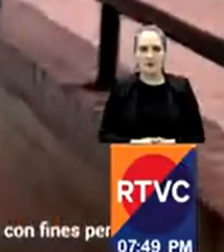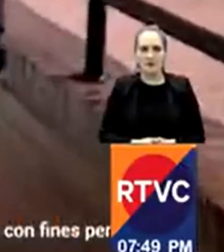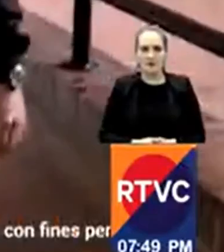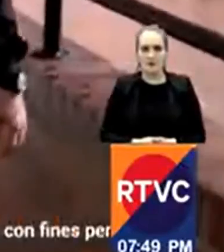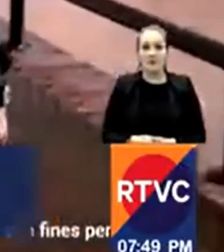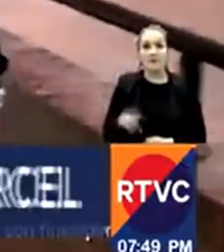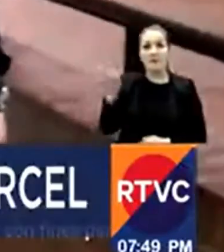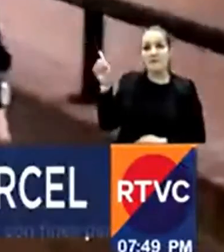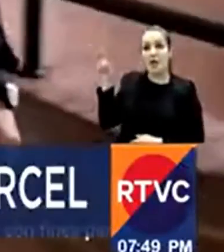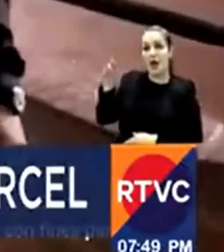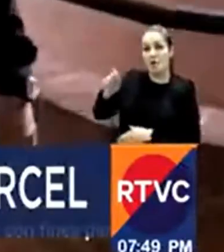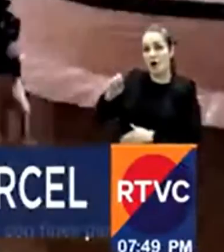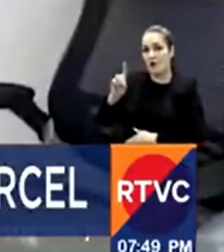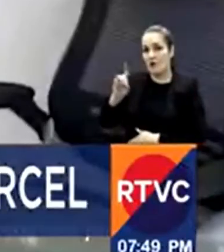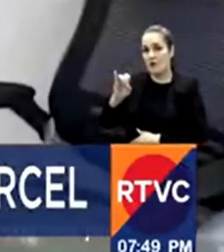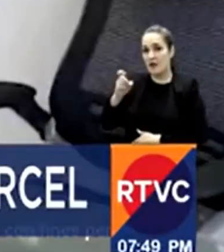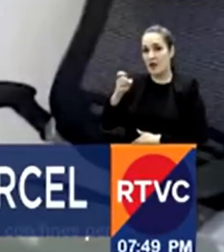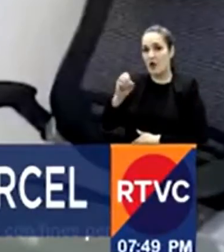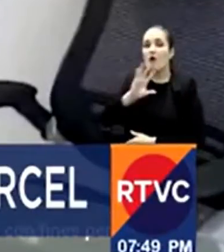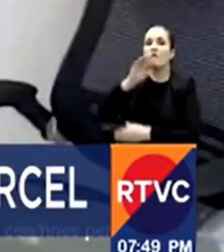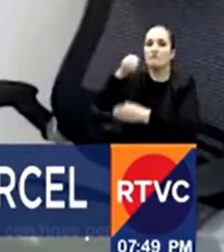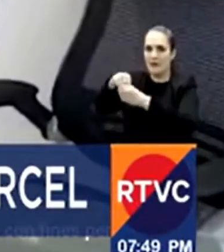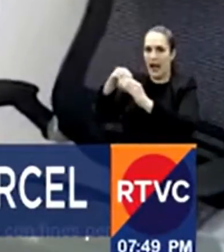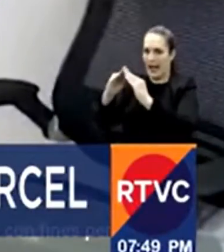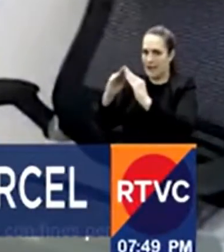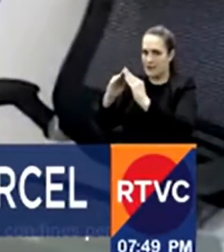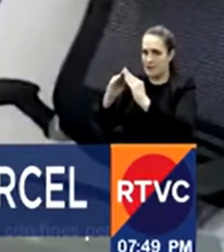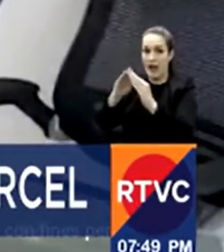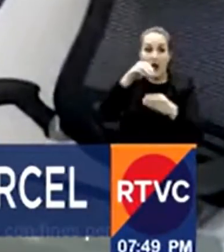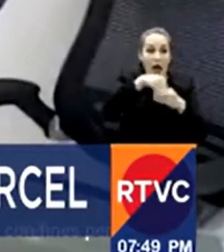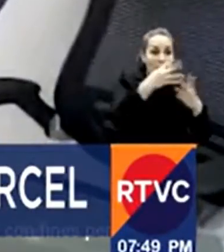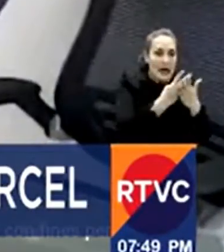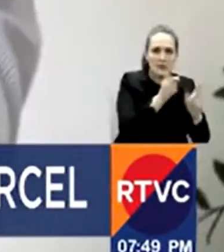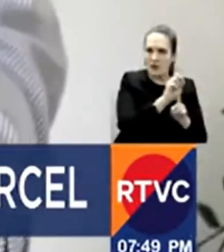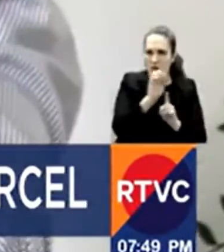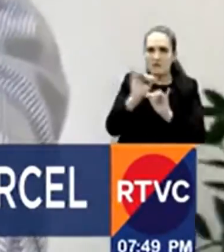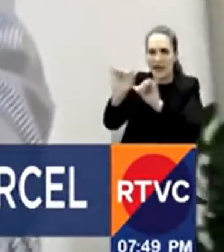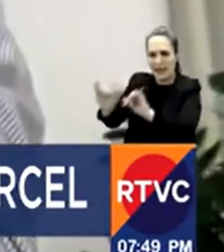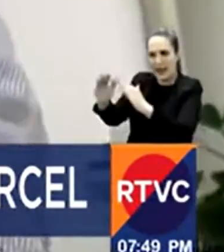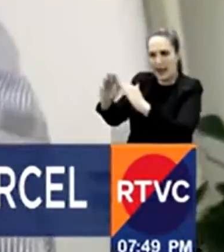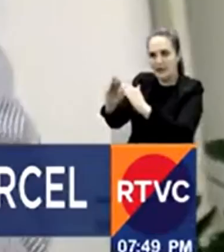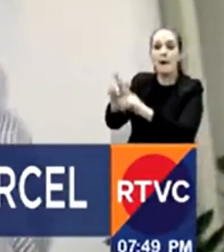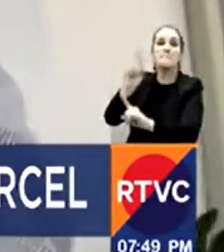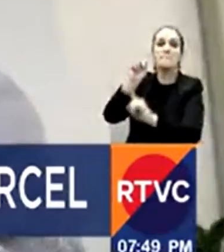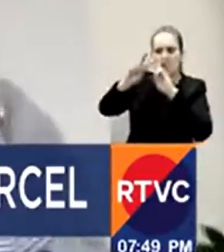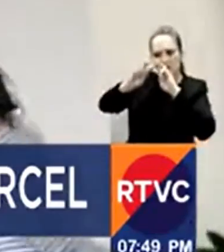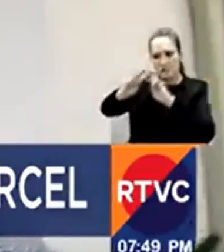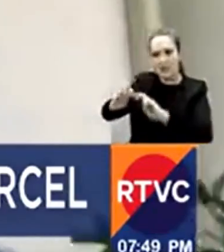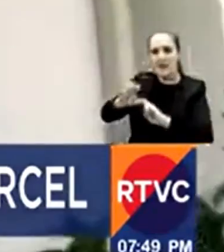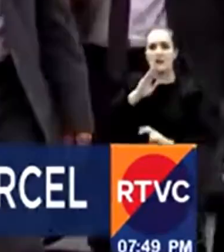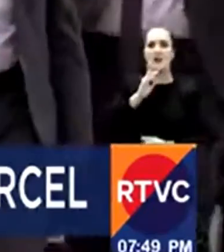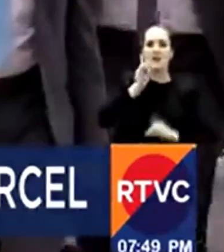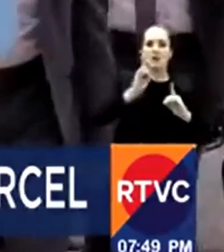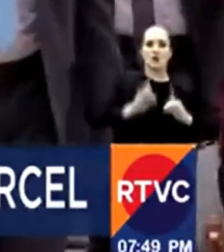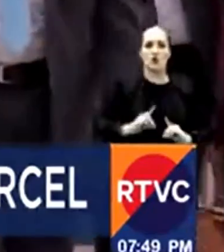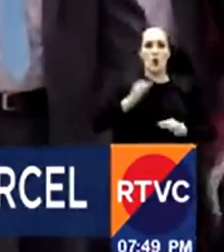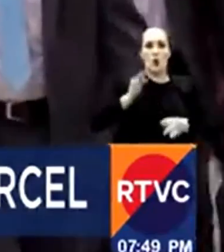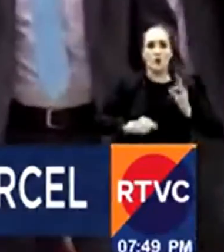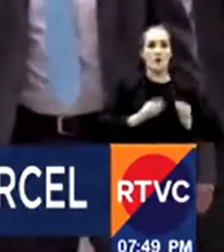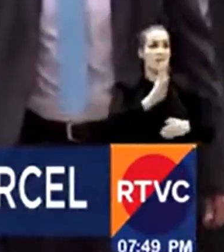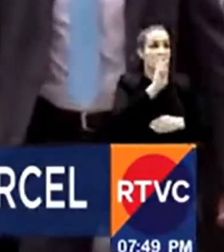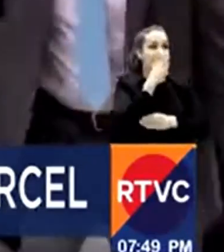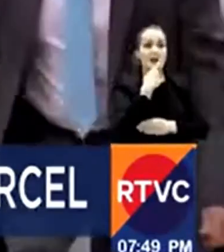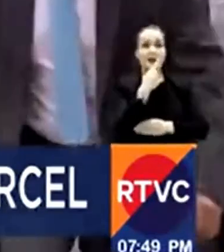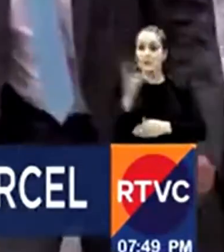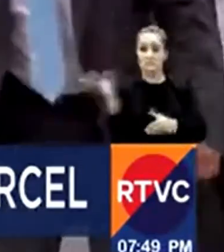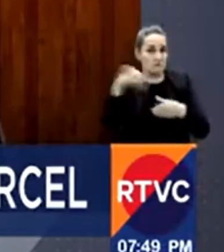El abogado Diego Cadena seguirá en casa por cárcel, así lo decidió la juez 71 de control de garantías, quien no aceptó la petición de la Fiscalía de